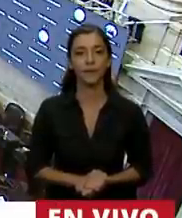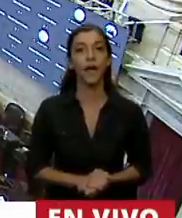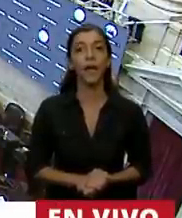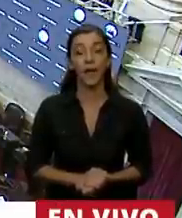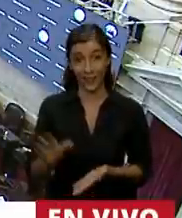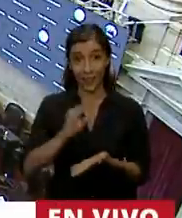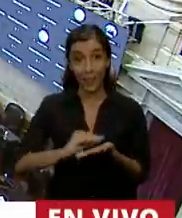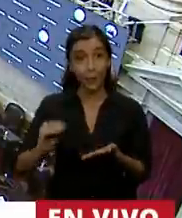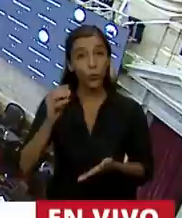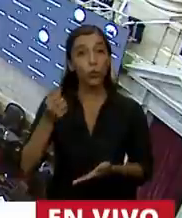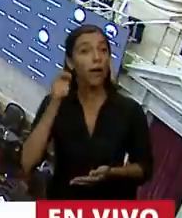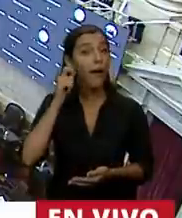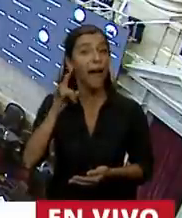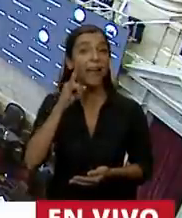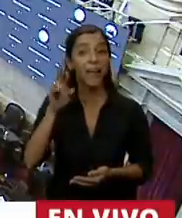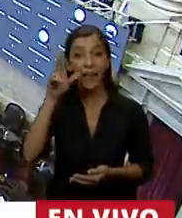La diputada Aguirre está remoto.